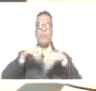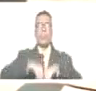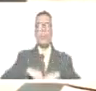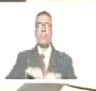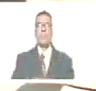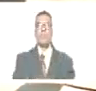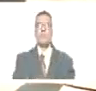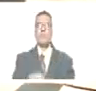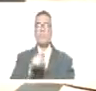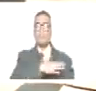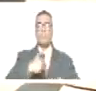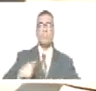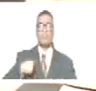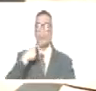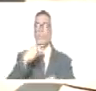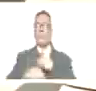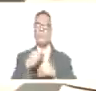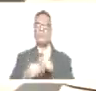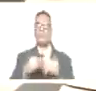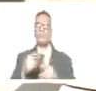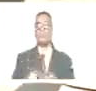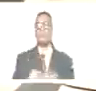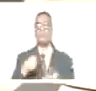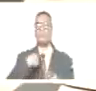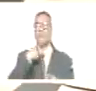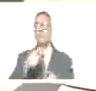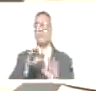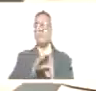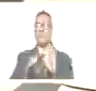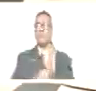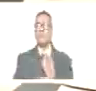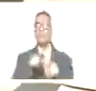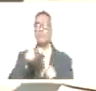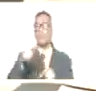queremos darle cumplimiento a lo establecido, presidente, en esta Constitución y traer aquí